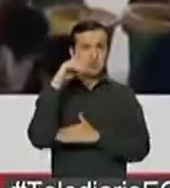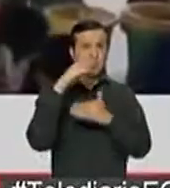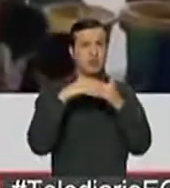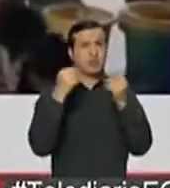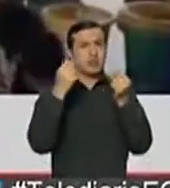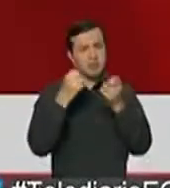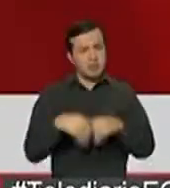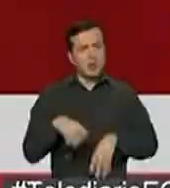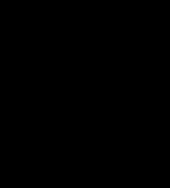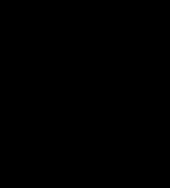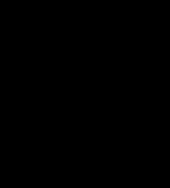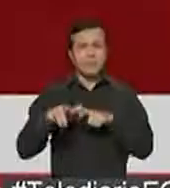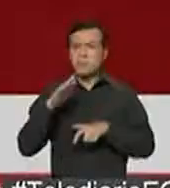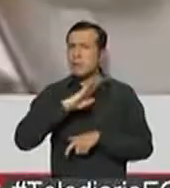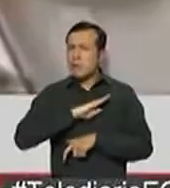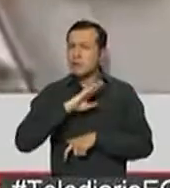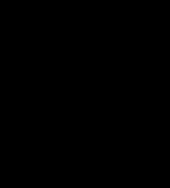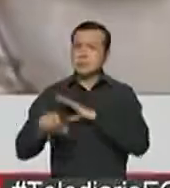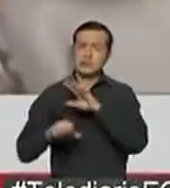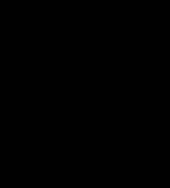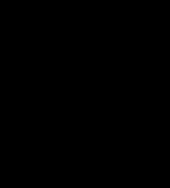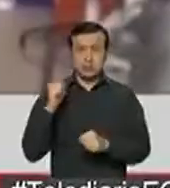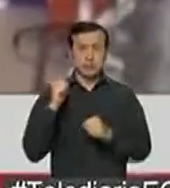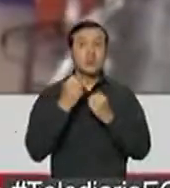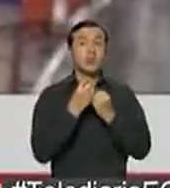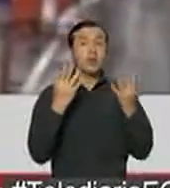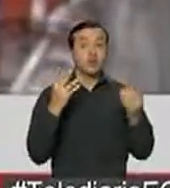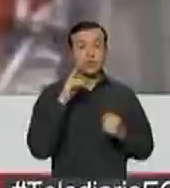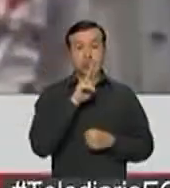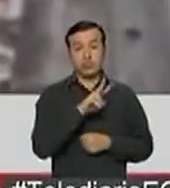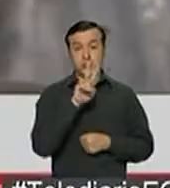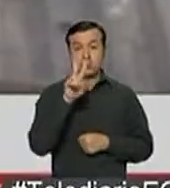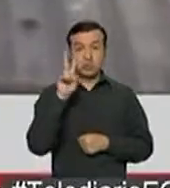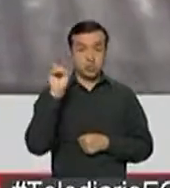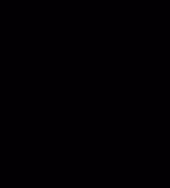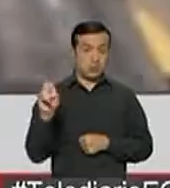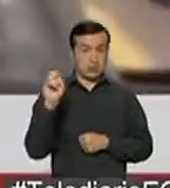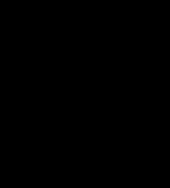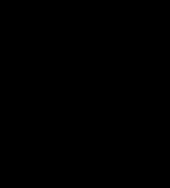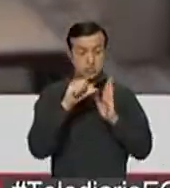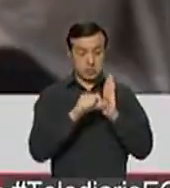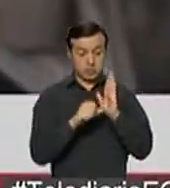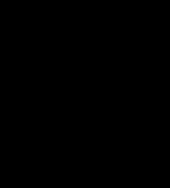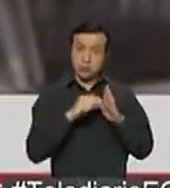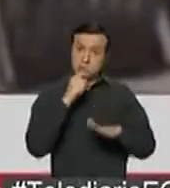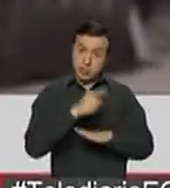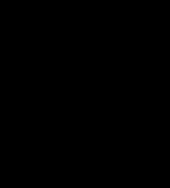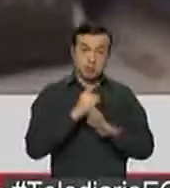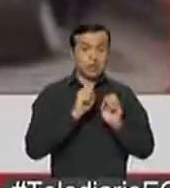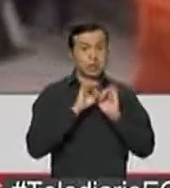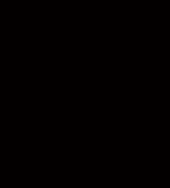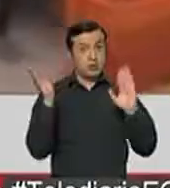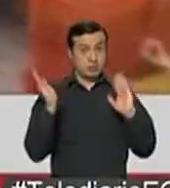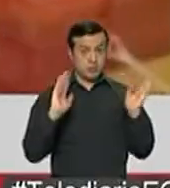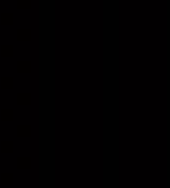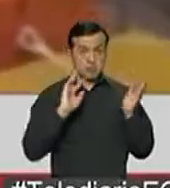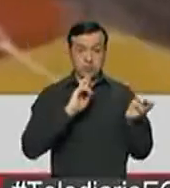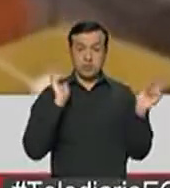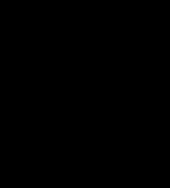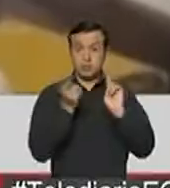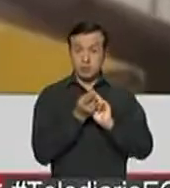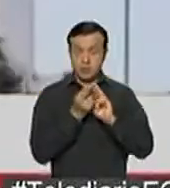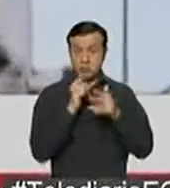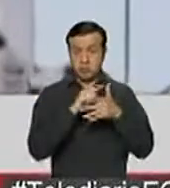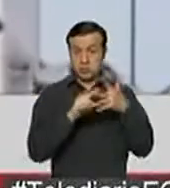La normativa consta de más de 220 artículos, contempla disposiciones generales transitorias, reformatorias